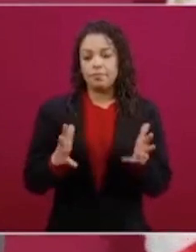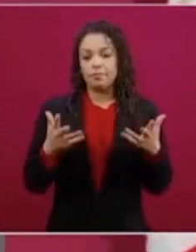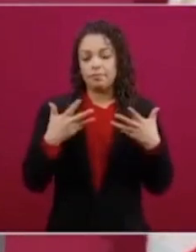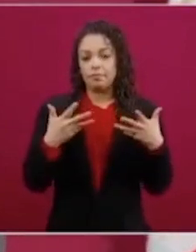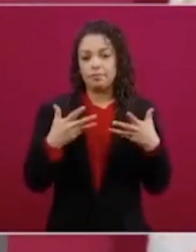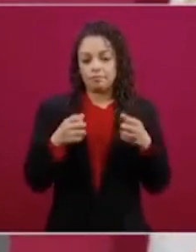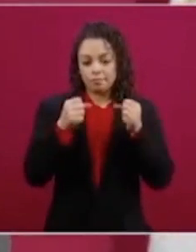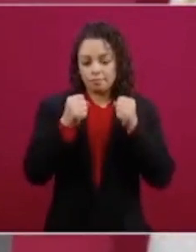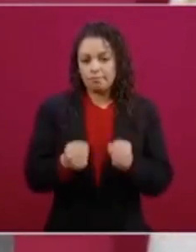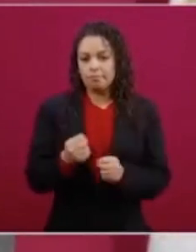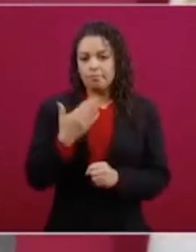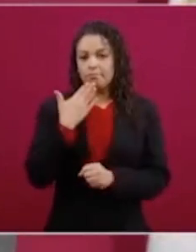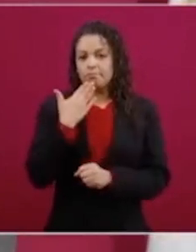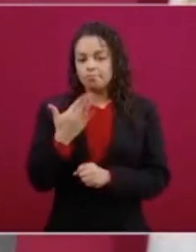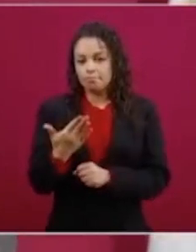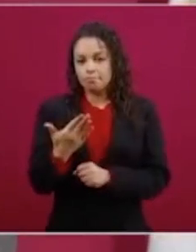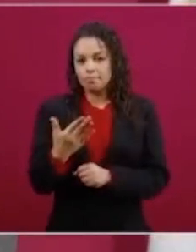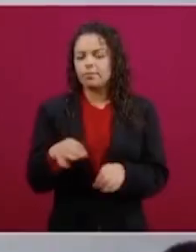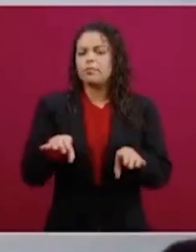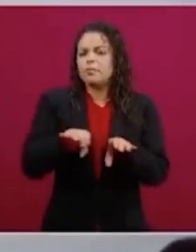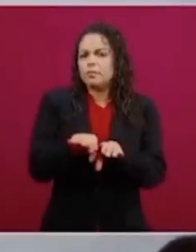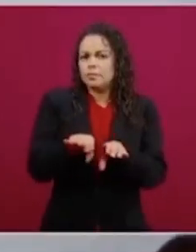considerando un precio